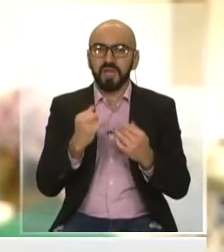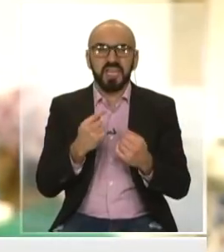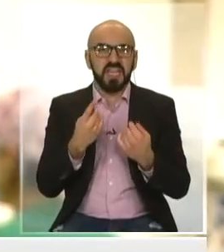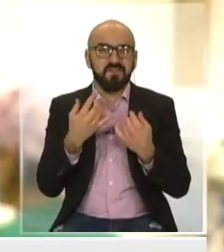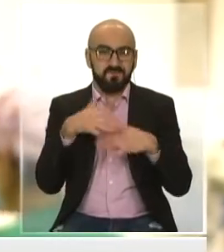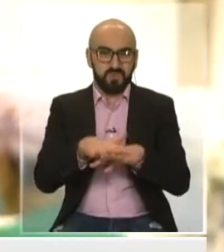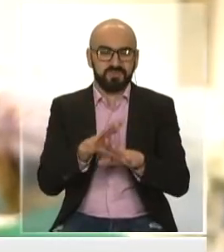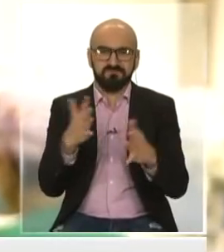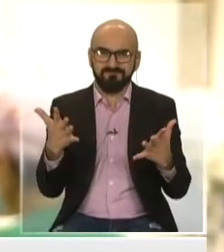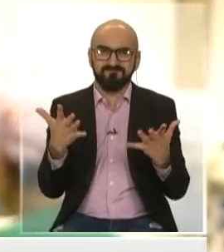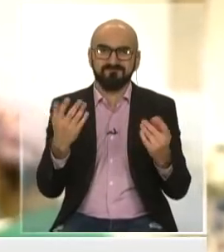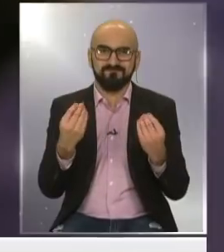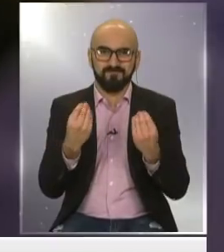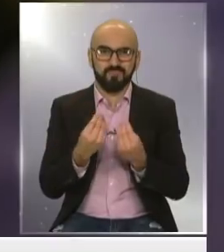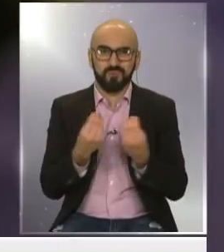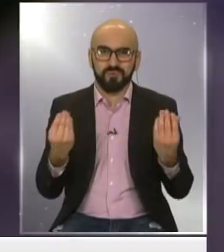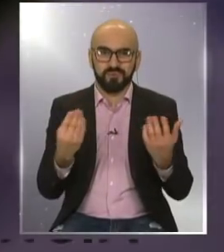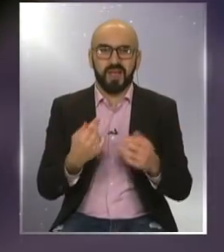el estado clínico del paciente.